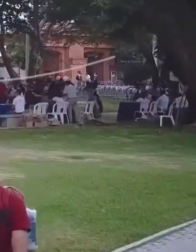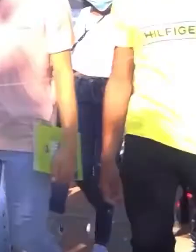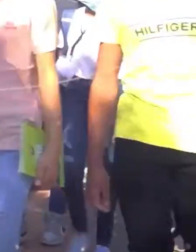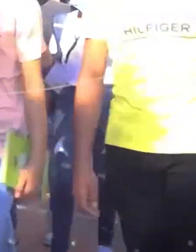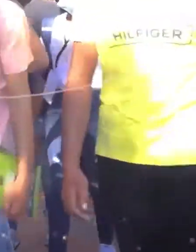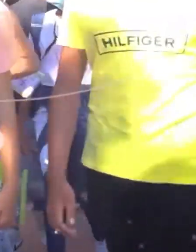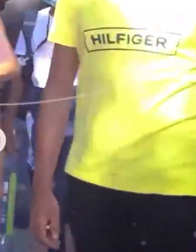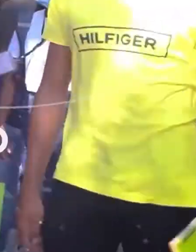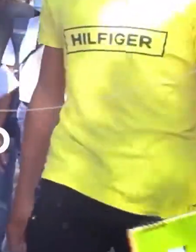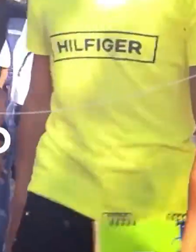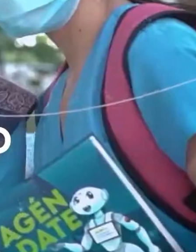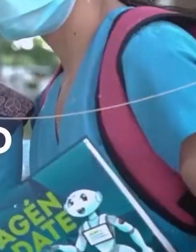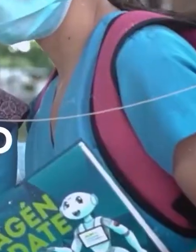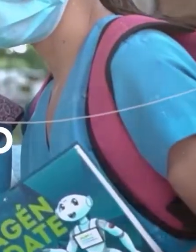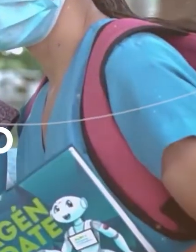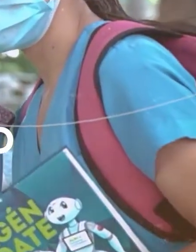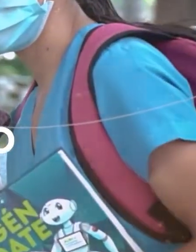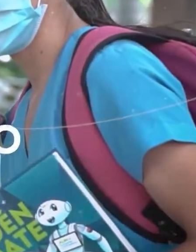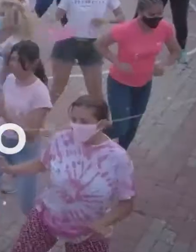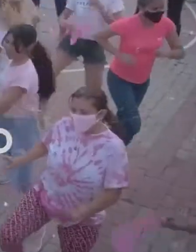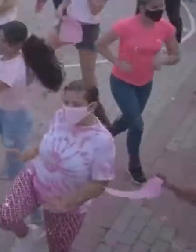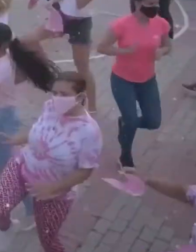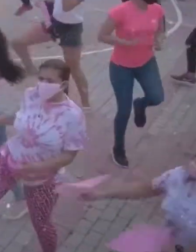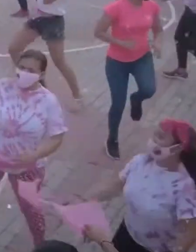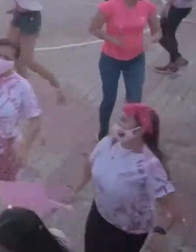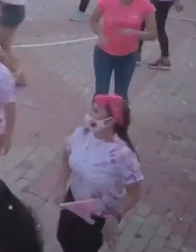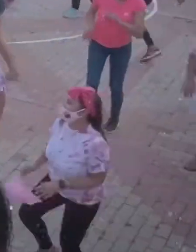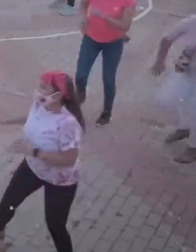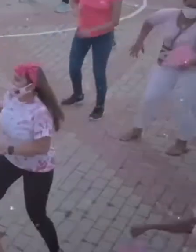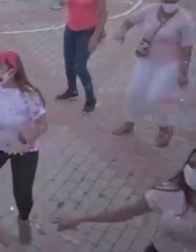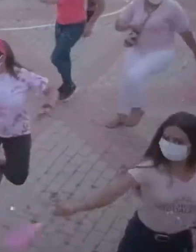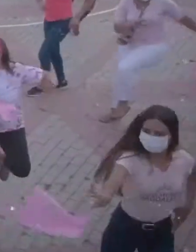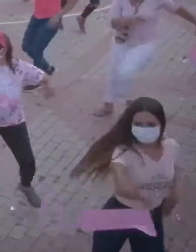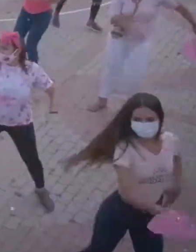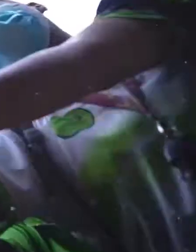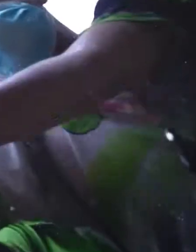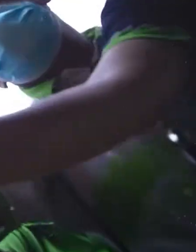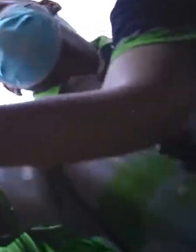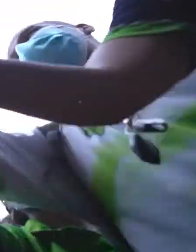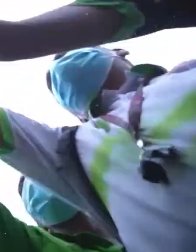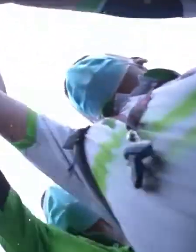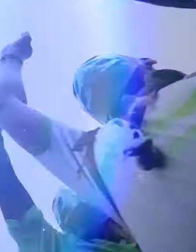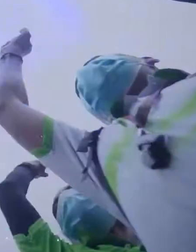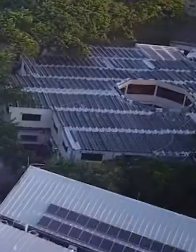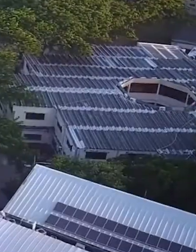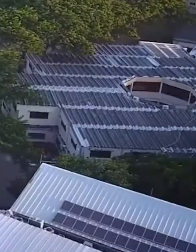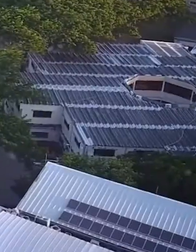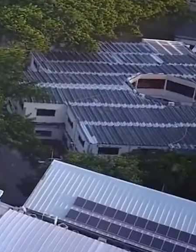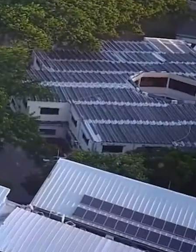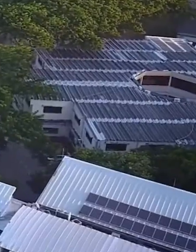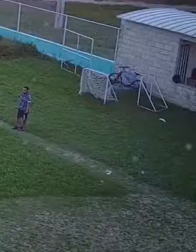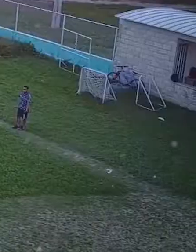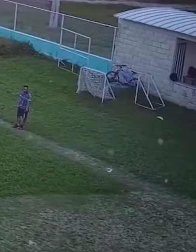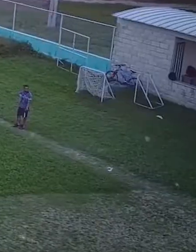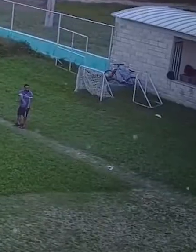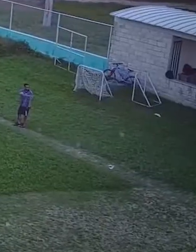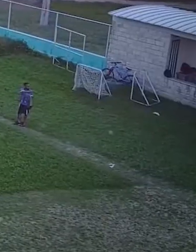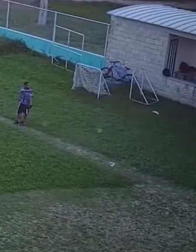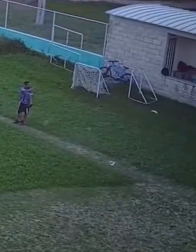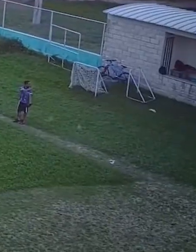Somos el orgullo del Magdalena. Somos la esperanza del territorio.